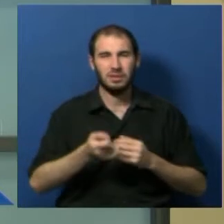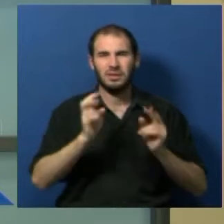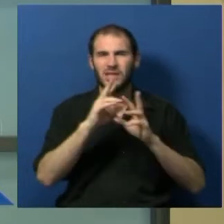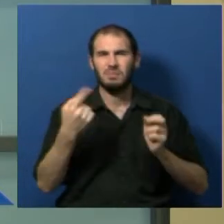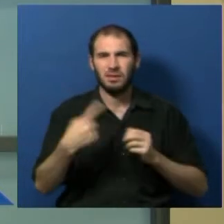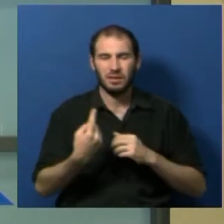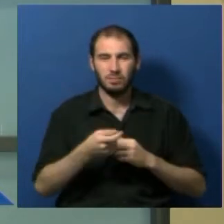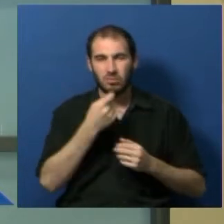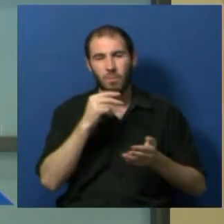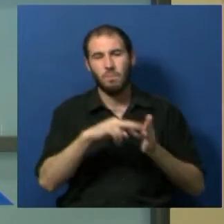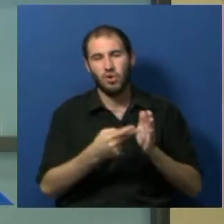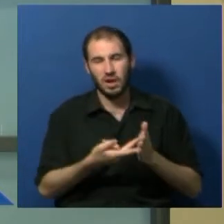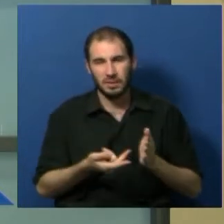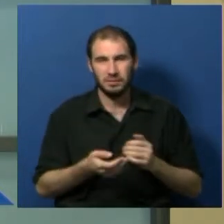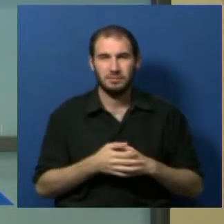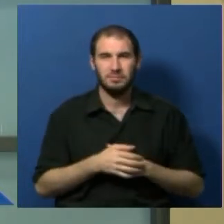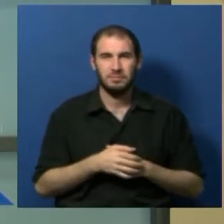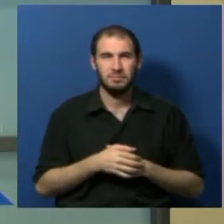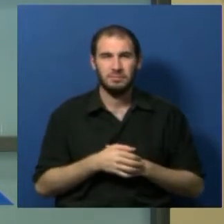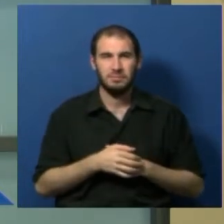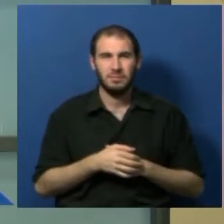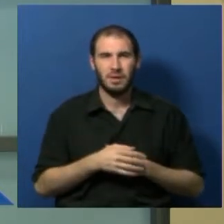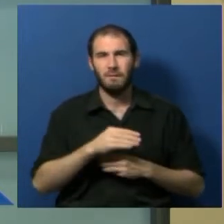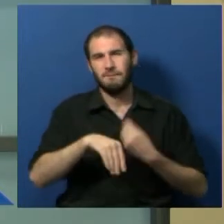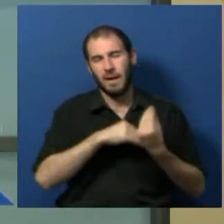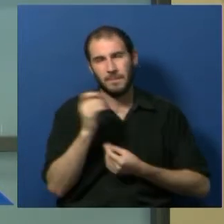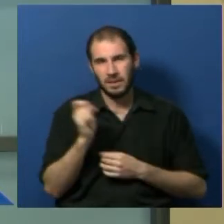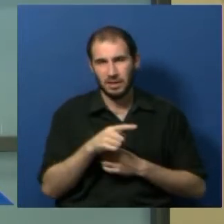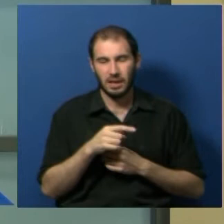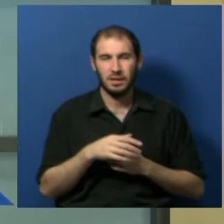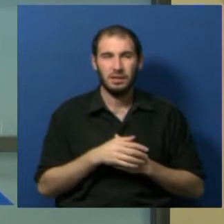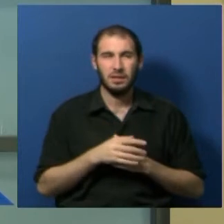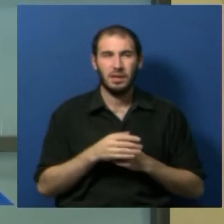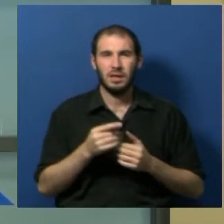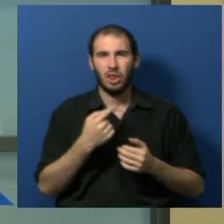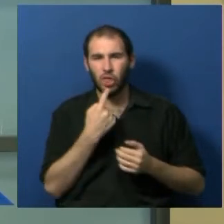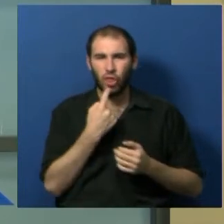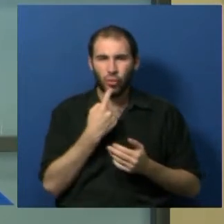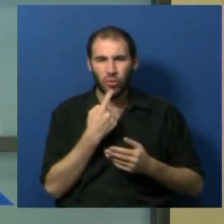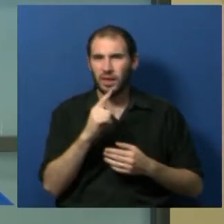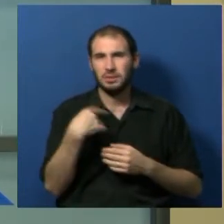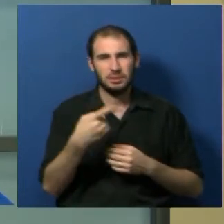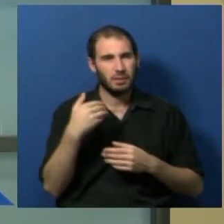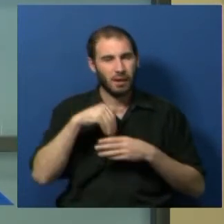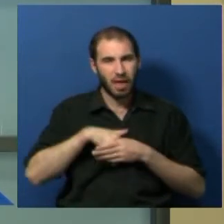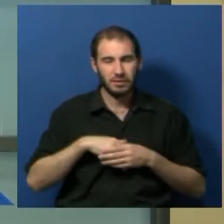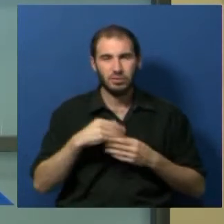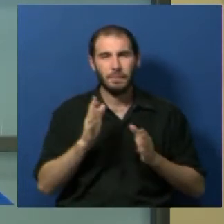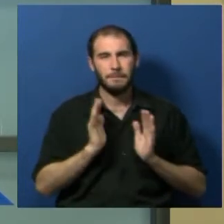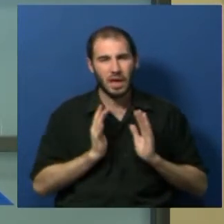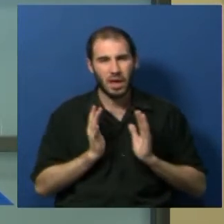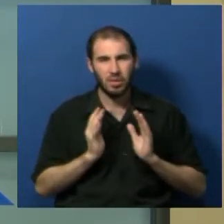qué, con sus problemas con su familia, con la inseguridad que también sienten, con el